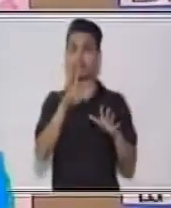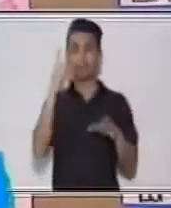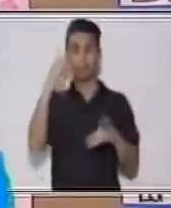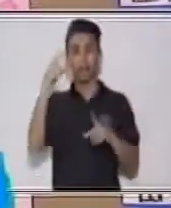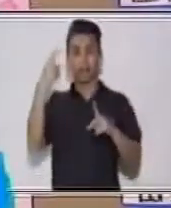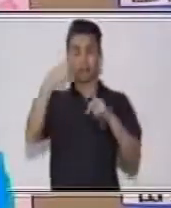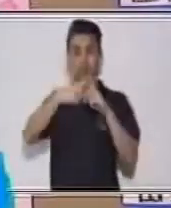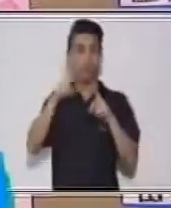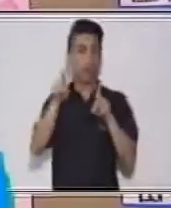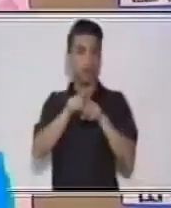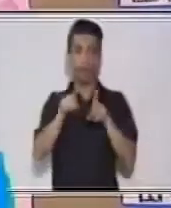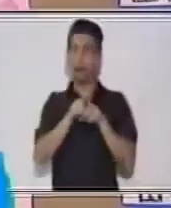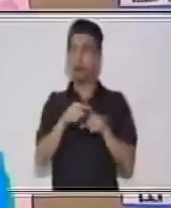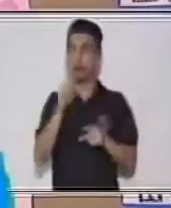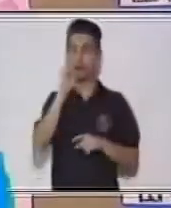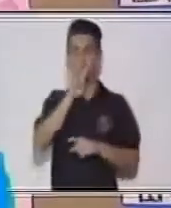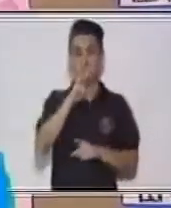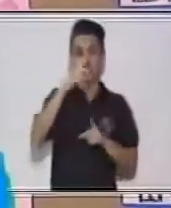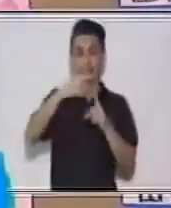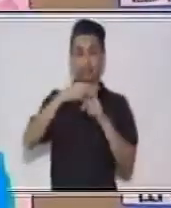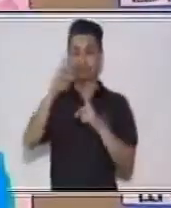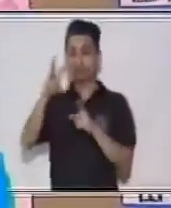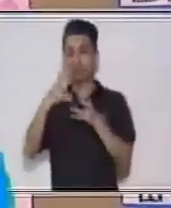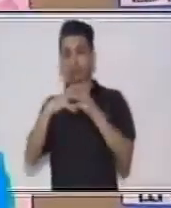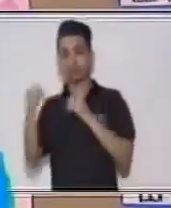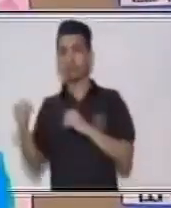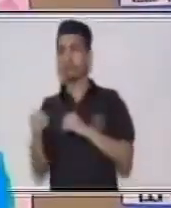acá tres más tres